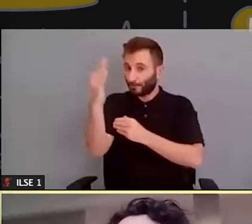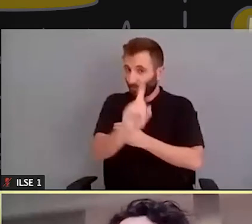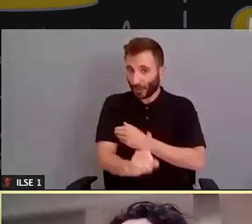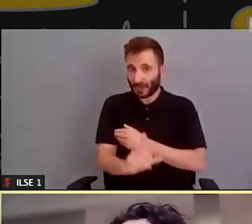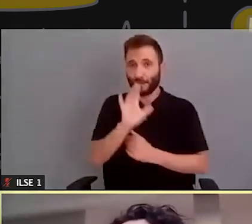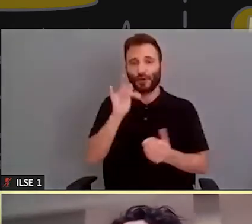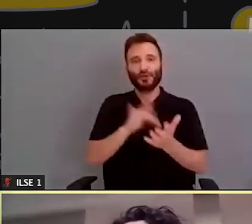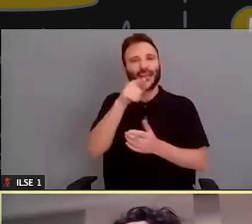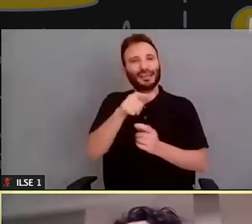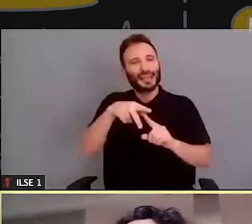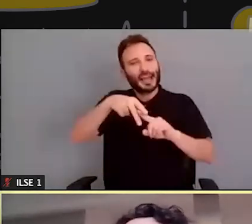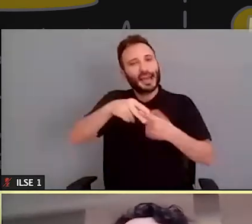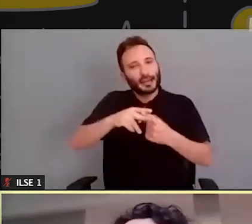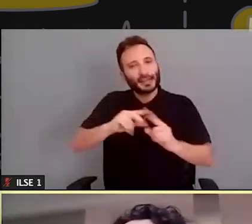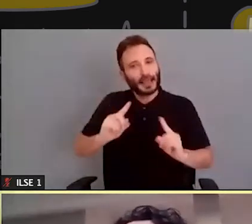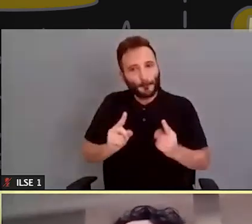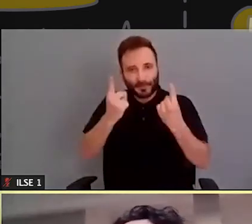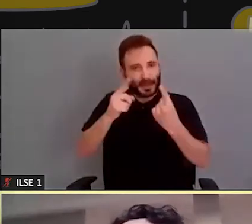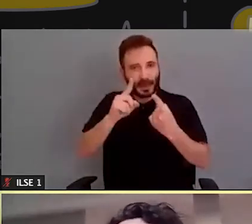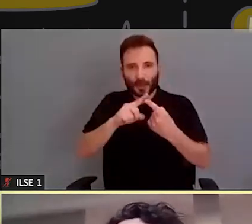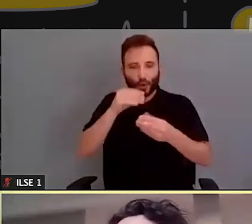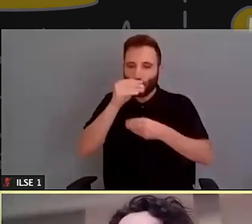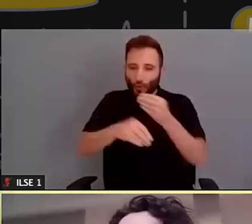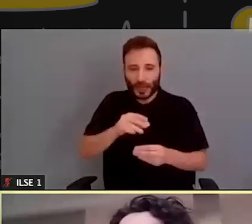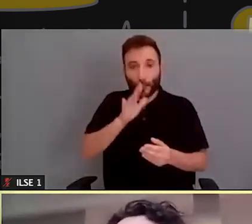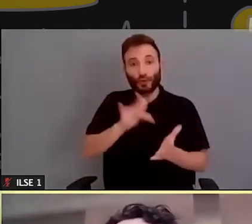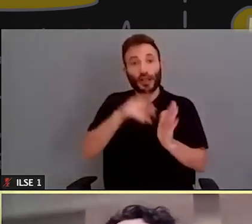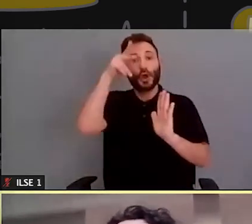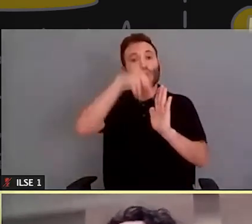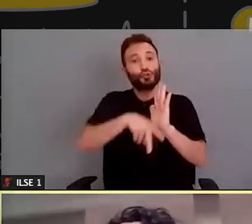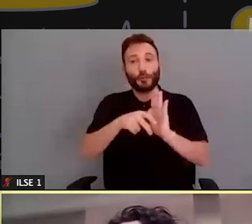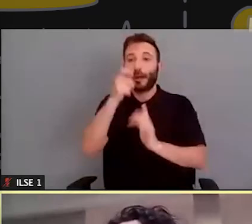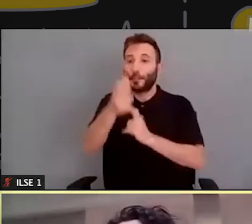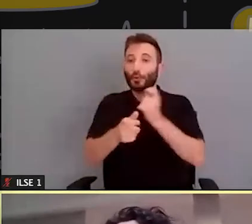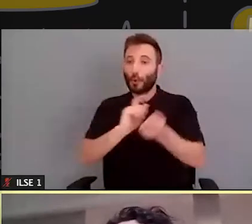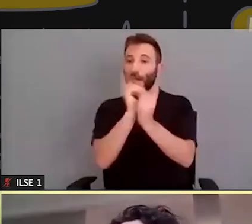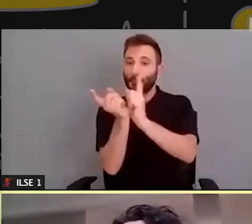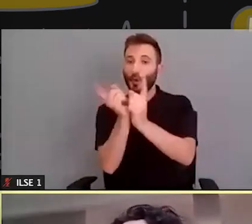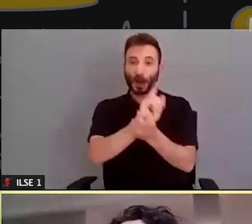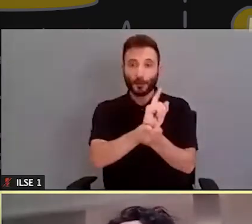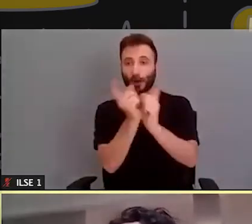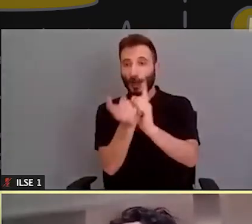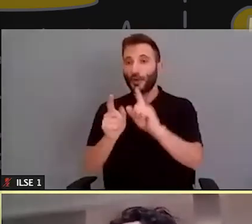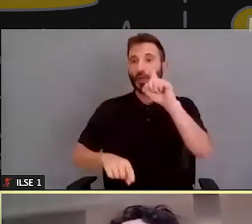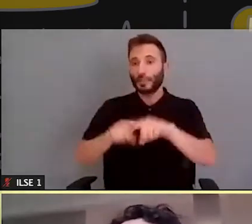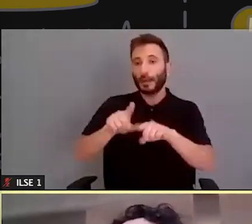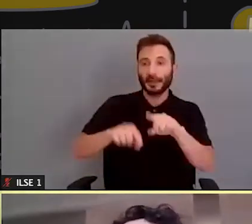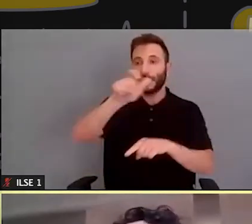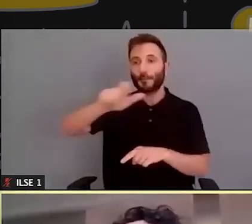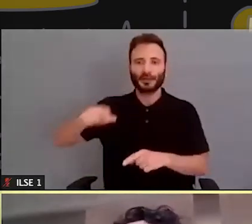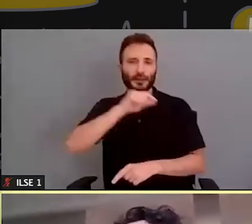primera herramienta, que obviamente las normas son elementos vivos que se van modificando, fruto de la implantación, del feedback